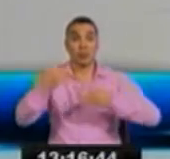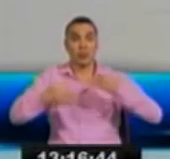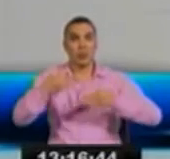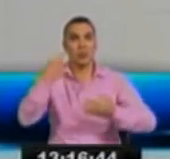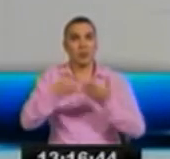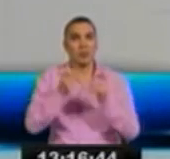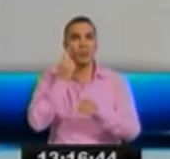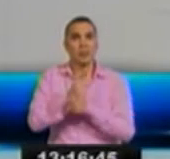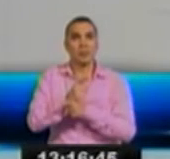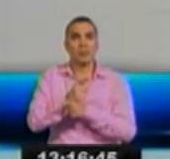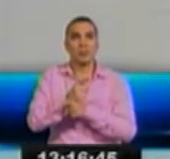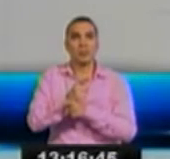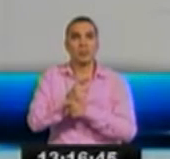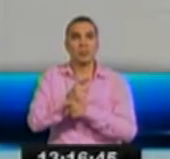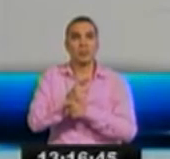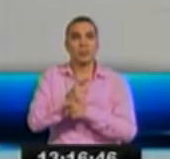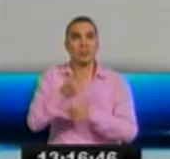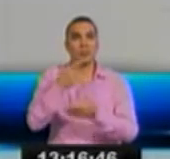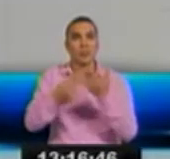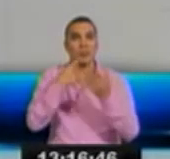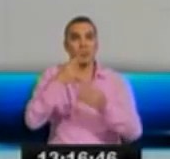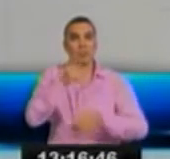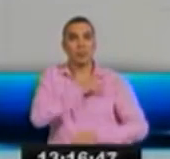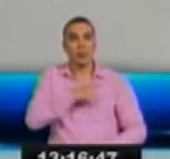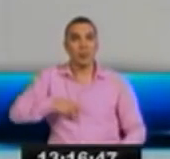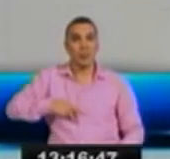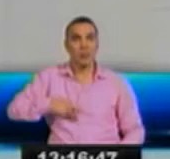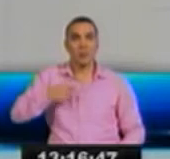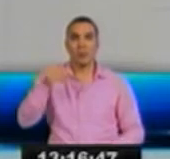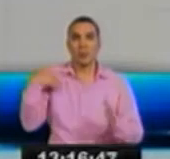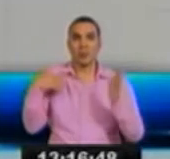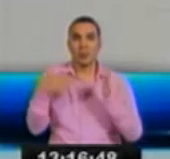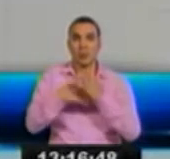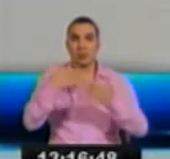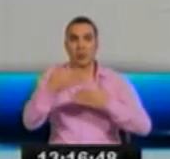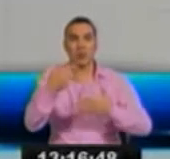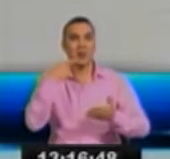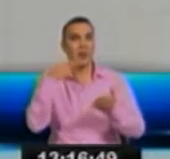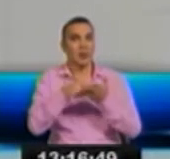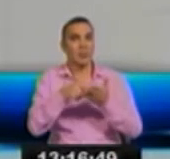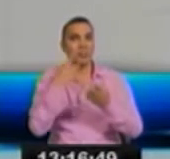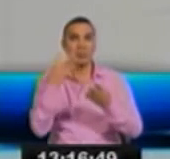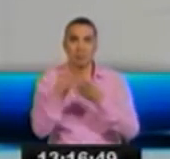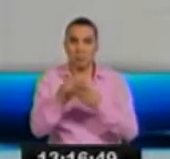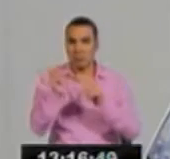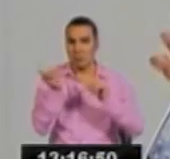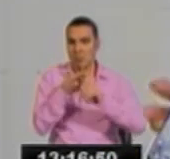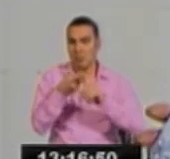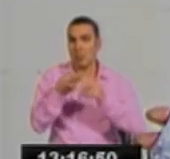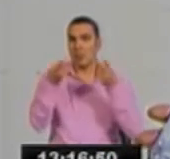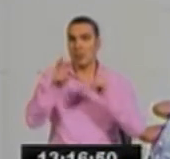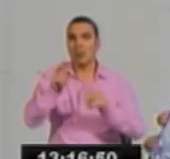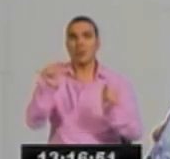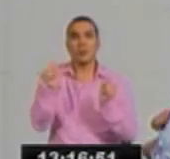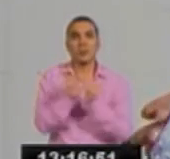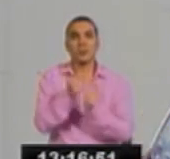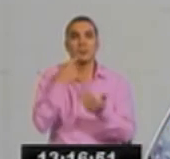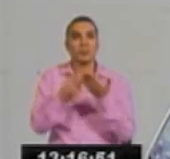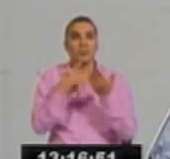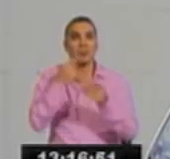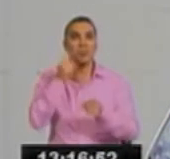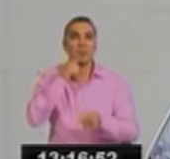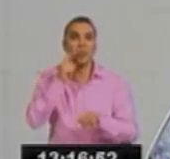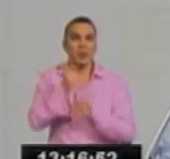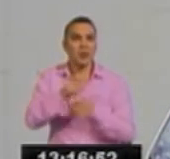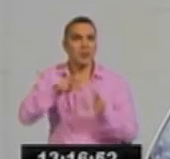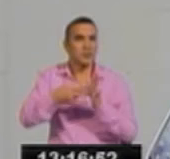dictan medidas cautelares, personales o reales, personales en contra del procesado, por ejemplo, la prisión preventiva. También medidas cautelares reales, es